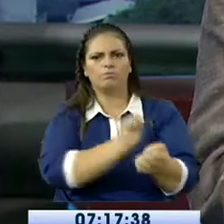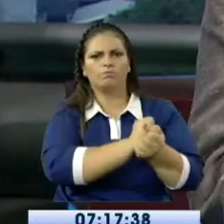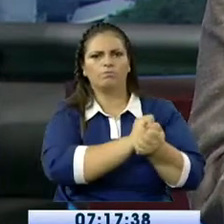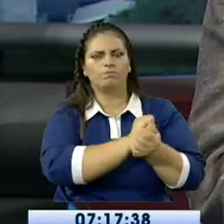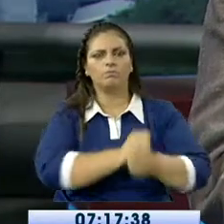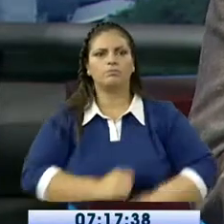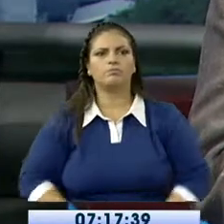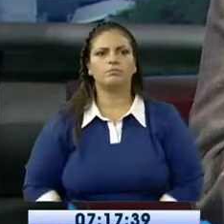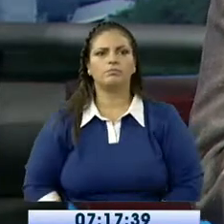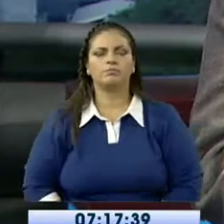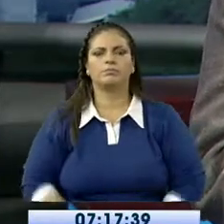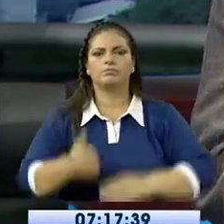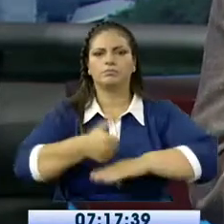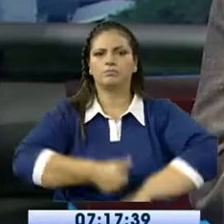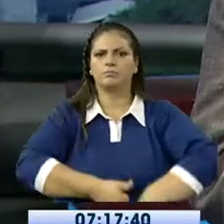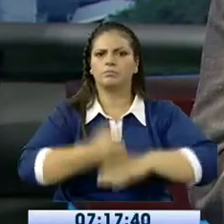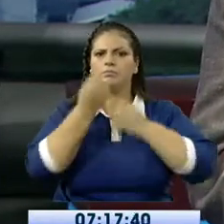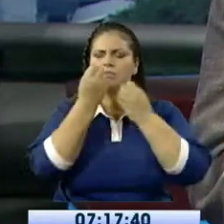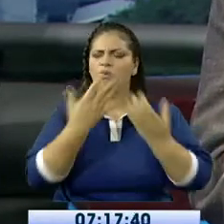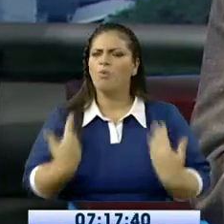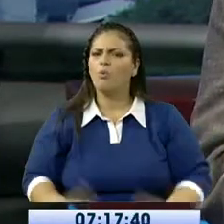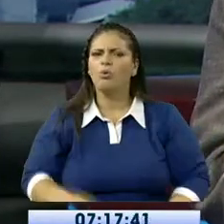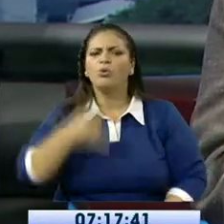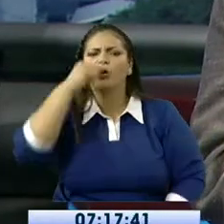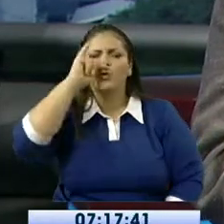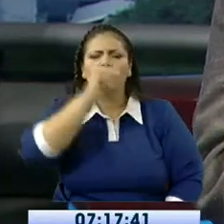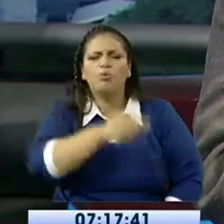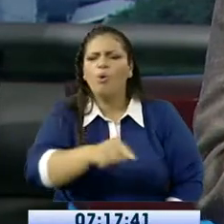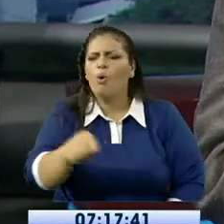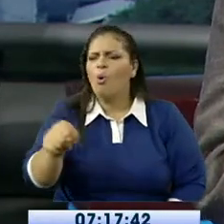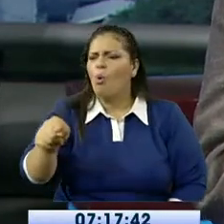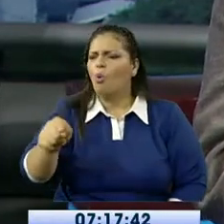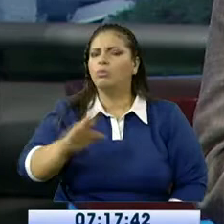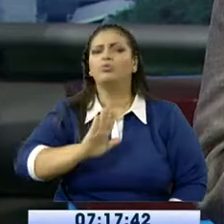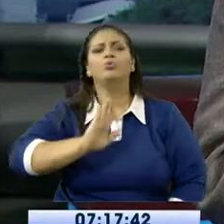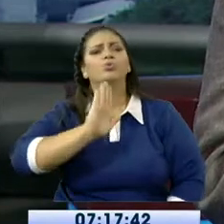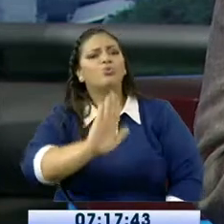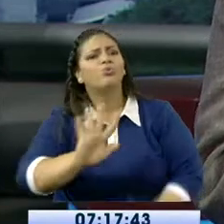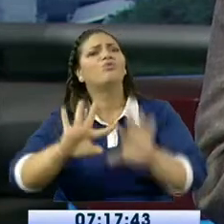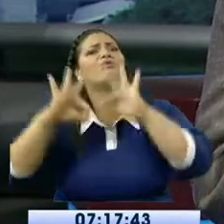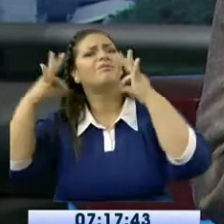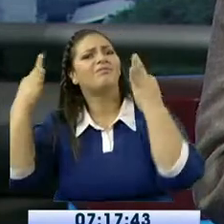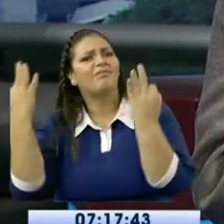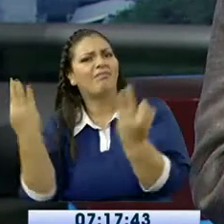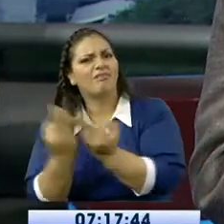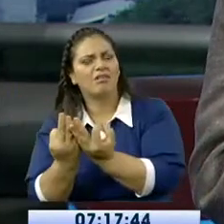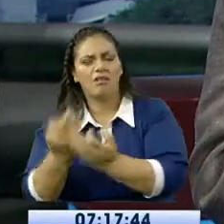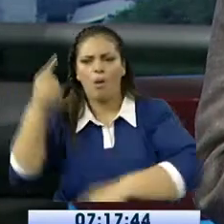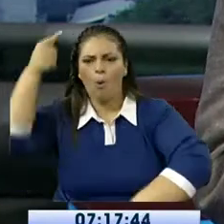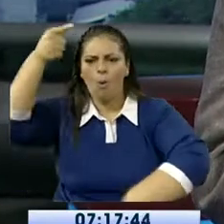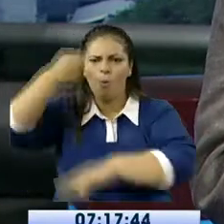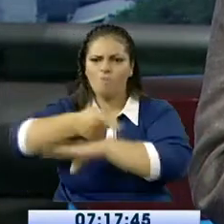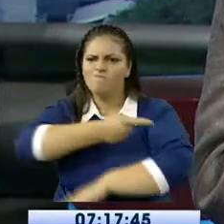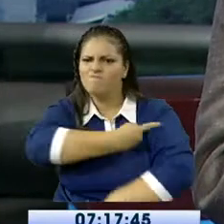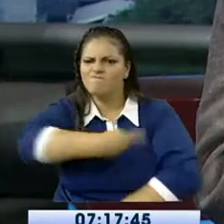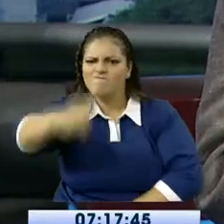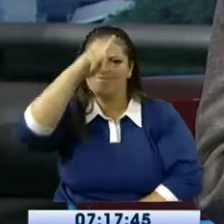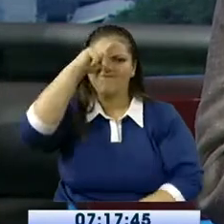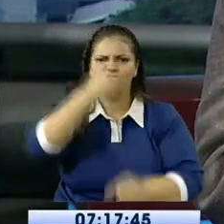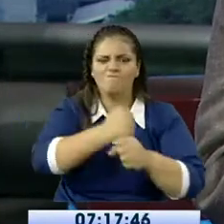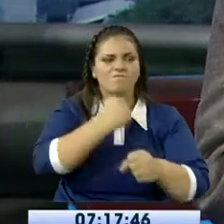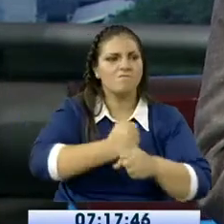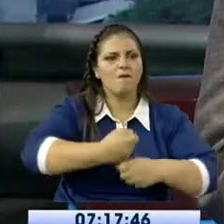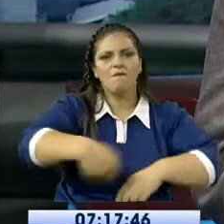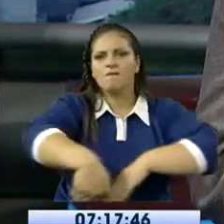las autoridades, eran los propios familiares quienes obligaban a 17 menores a realizar tareas de comercio